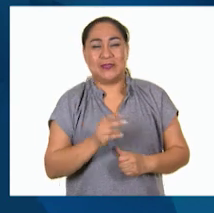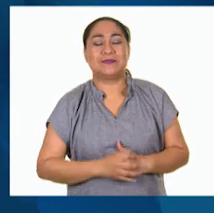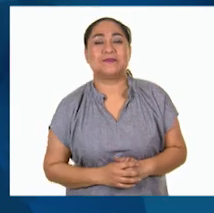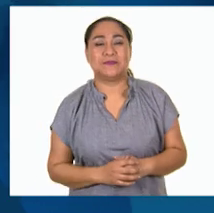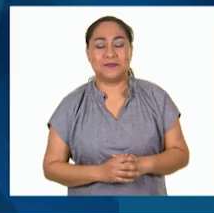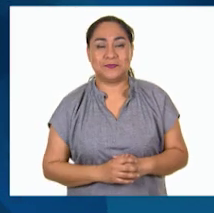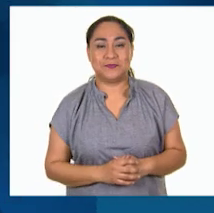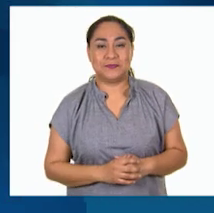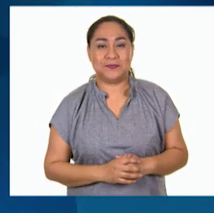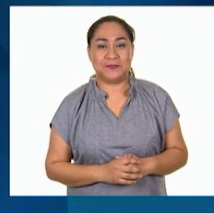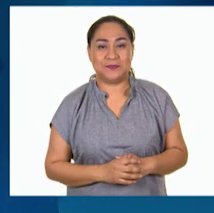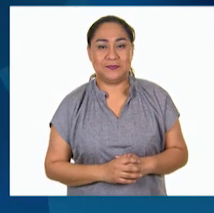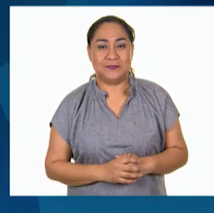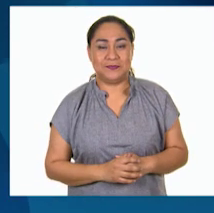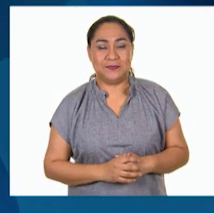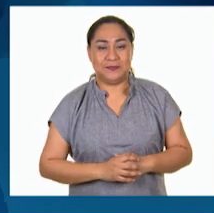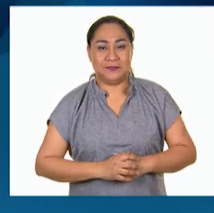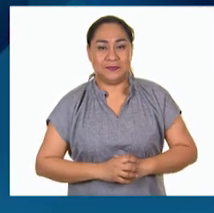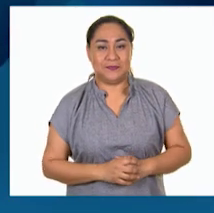¿Listos?